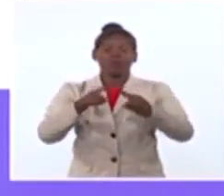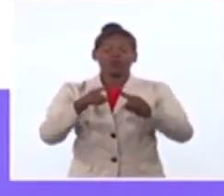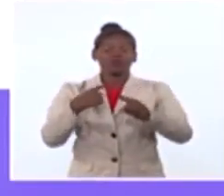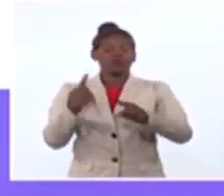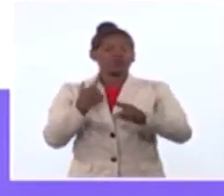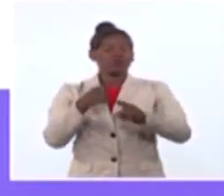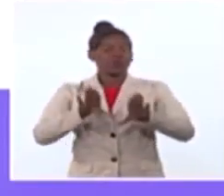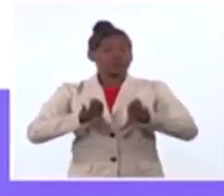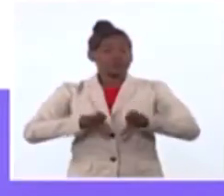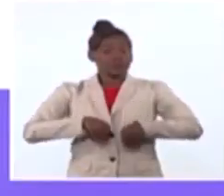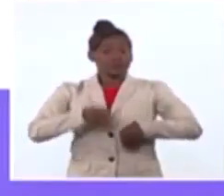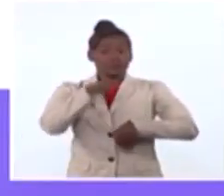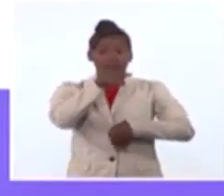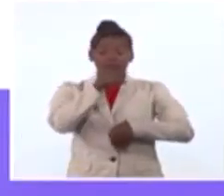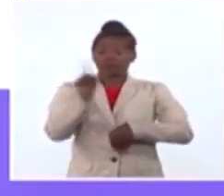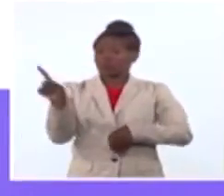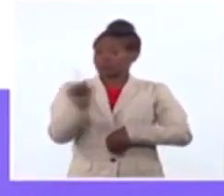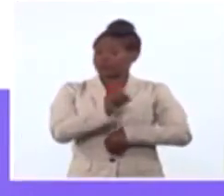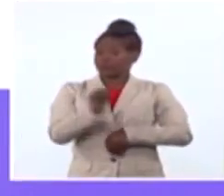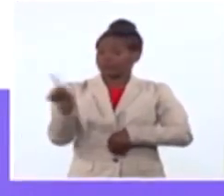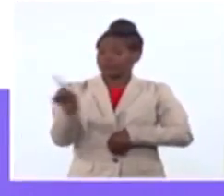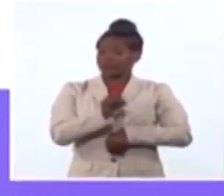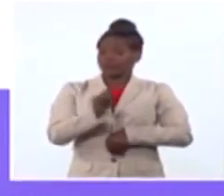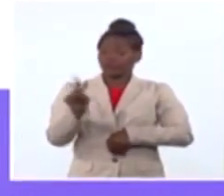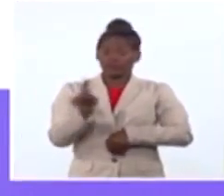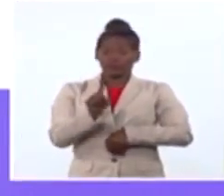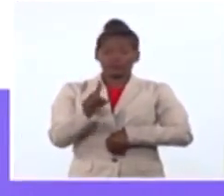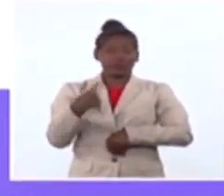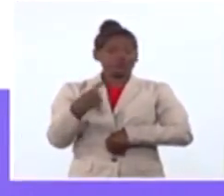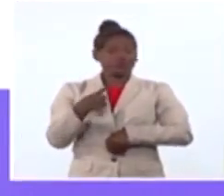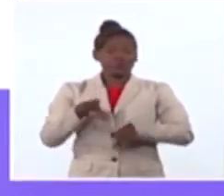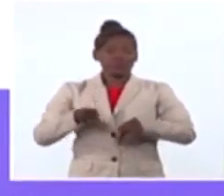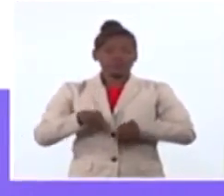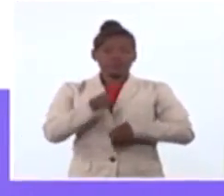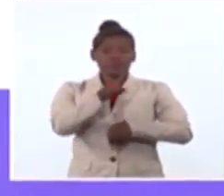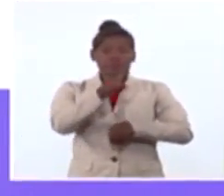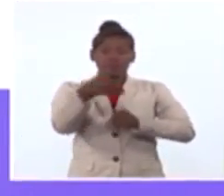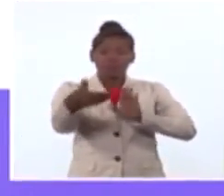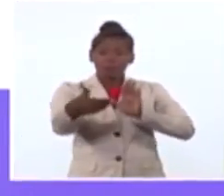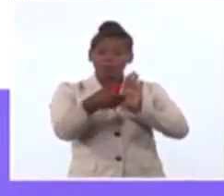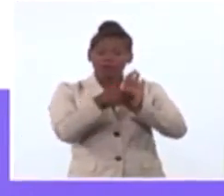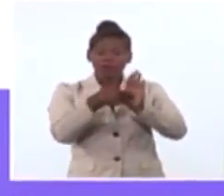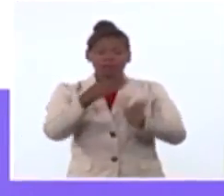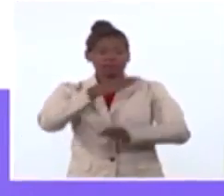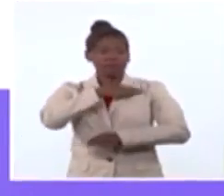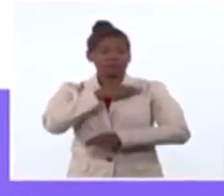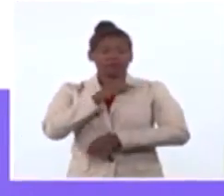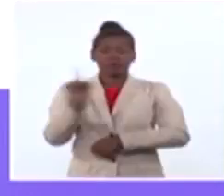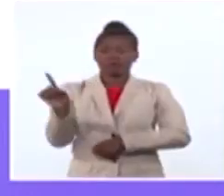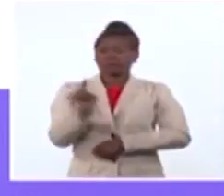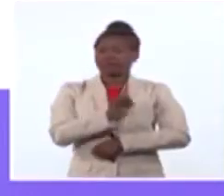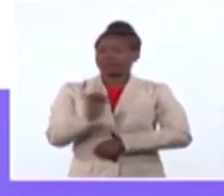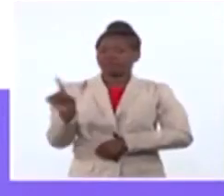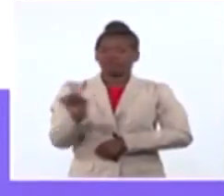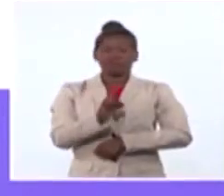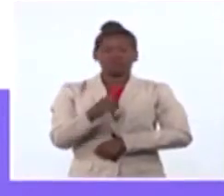gobierno extranjero en nuestro territorio tratando de desestabilizar el